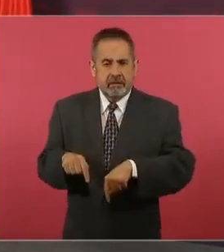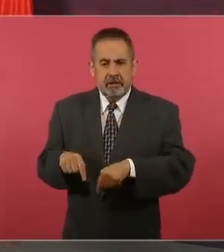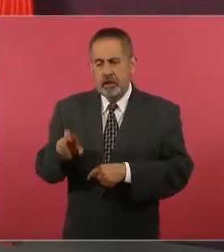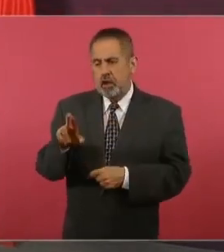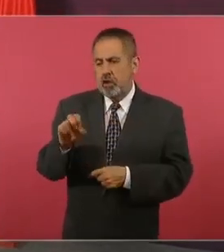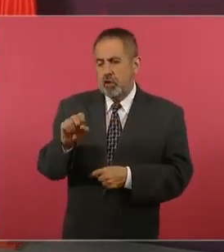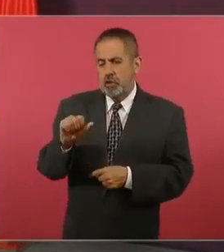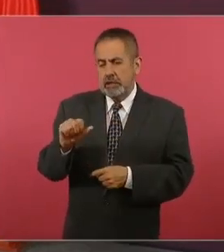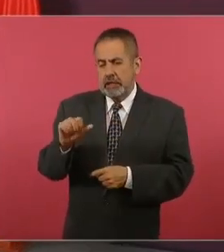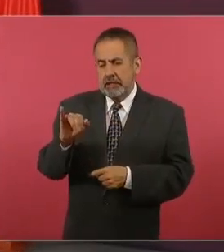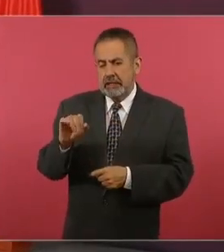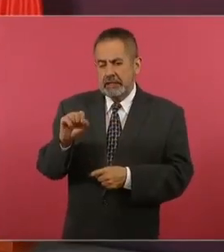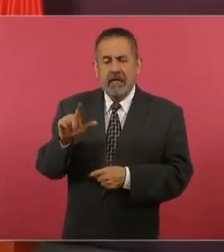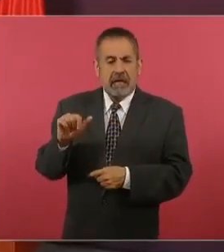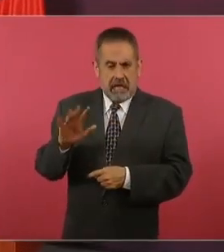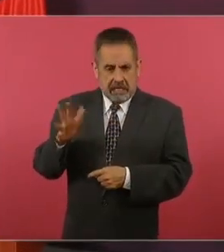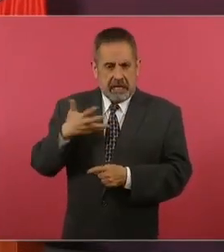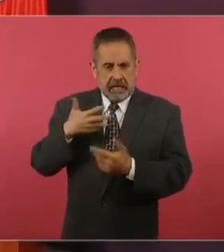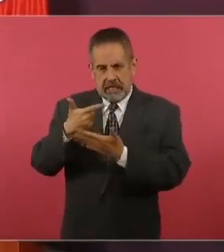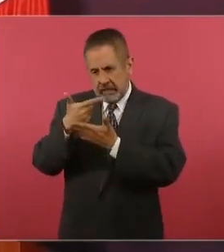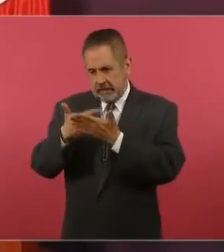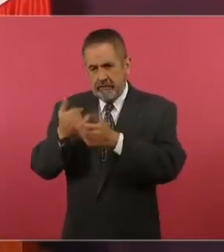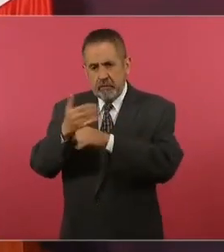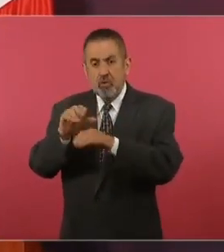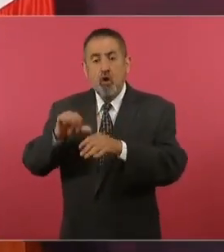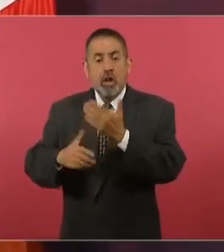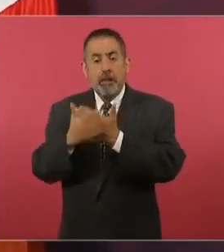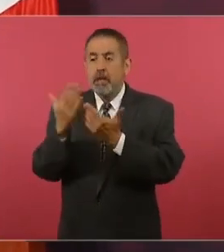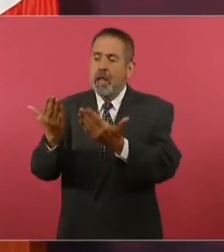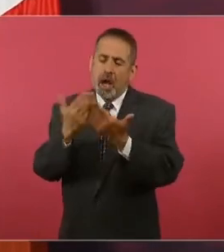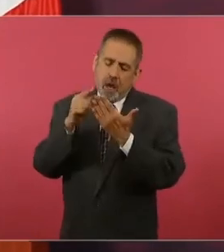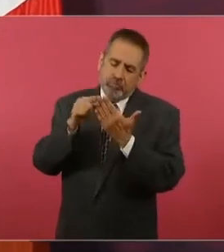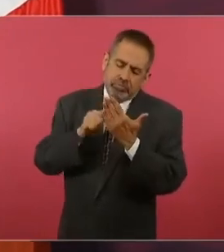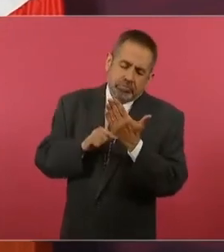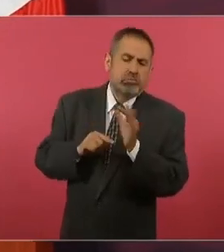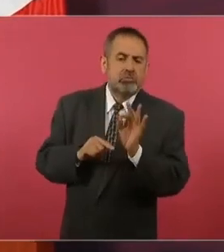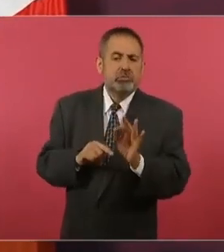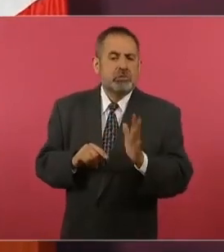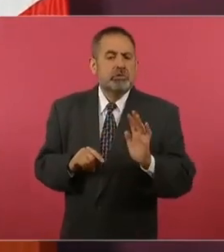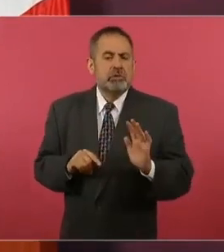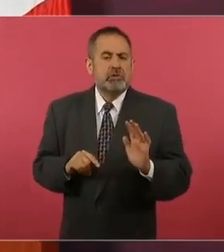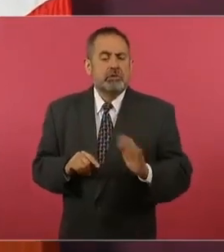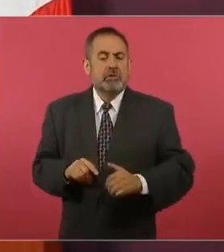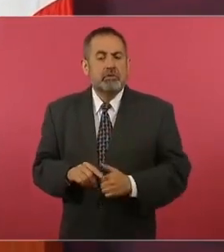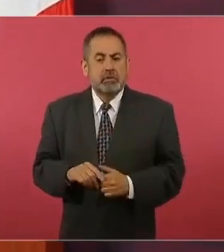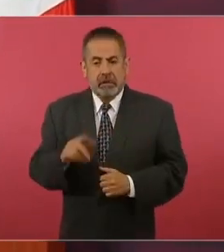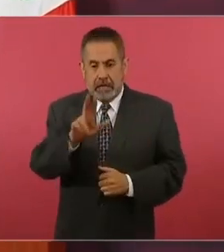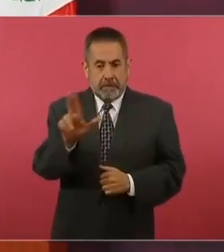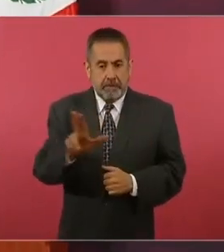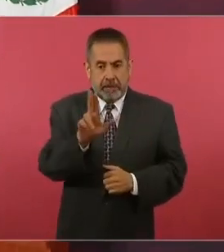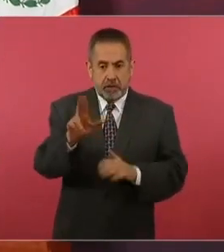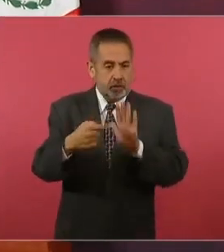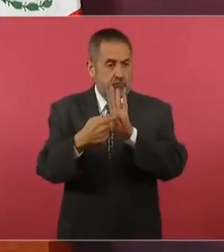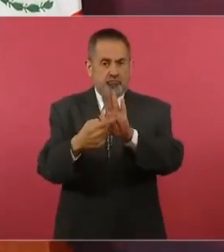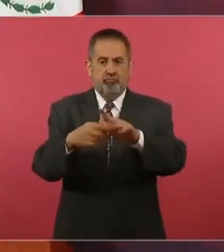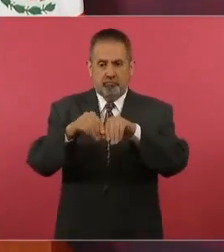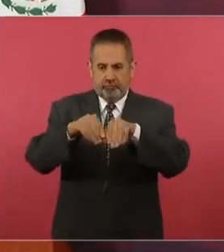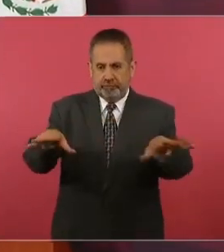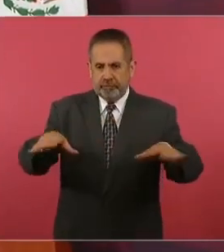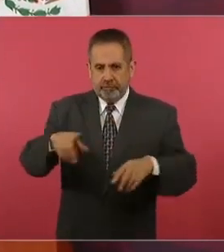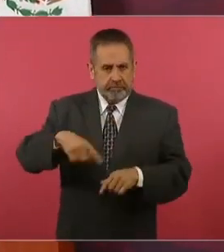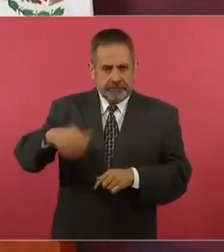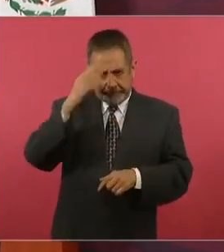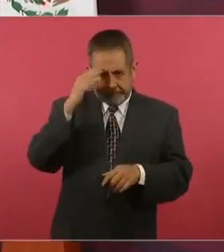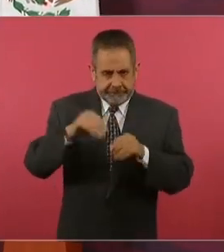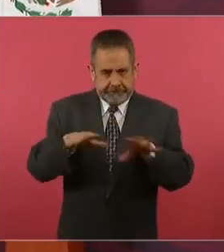Rosa Isela ya tiene el informe, hoy en la mañana lo presentaron y el martes se va a dar a